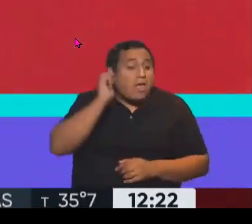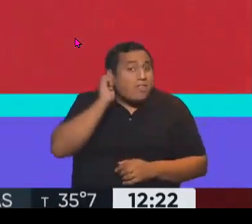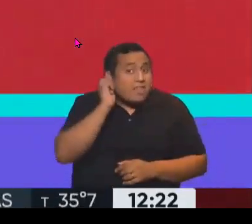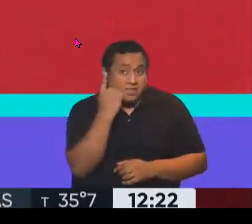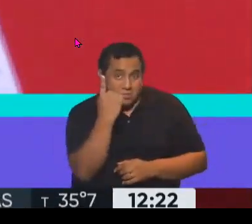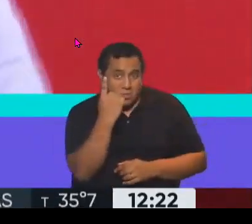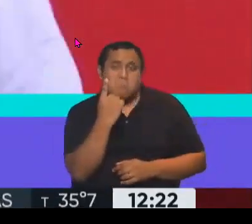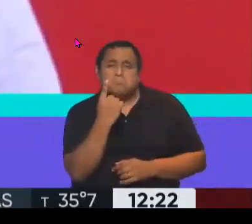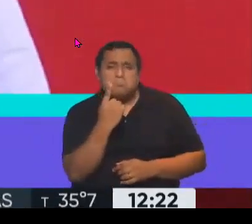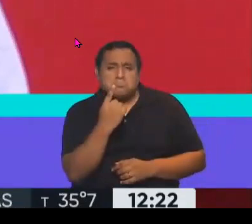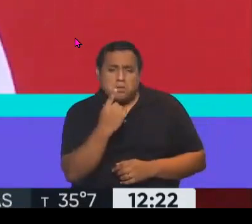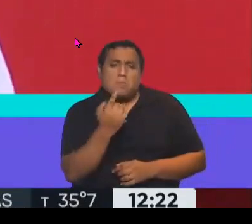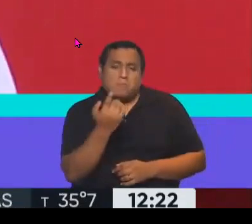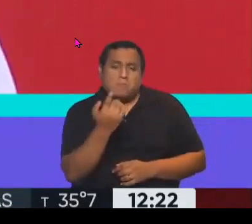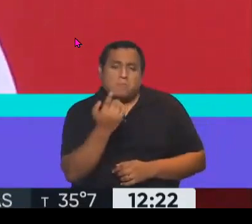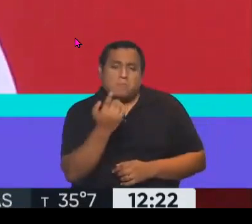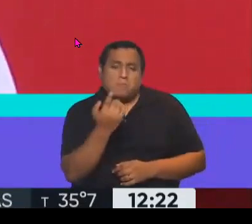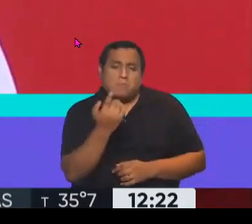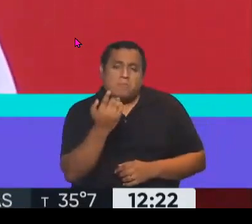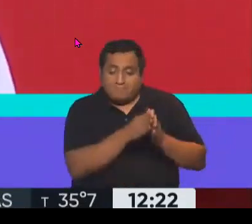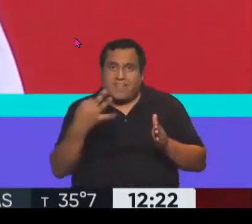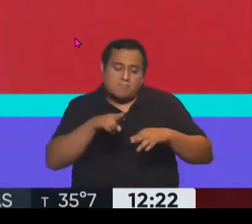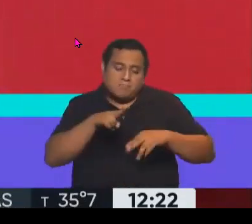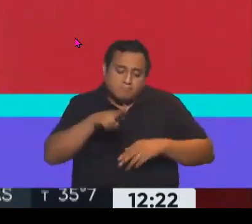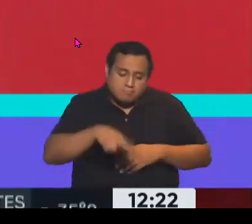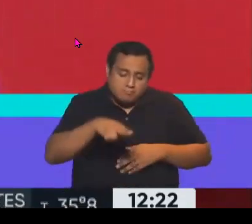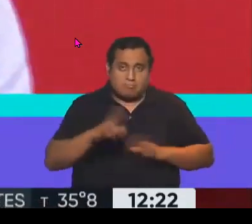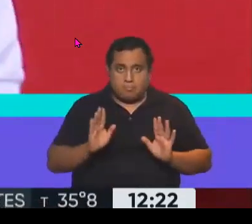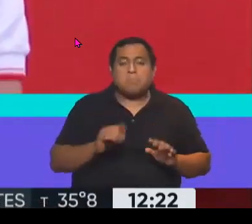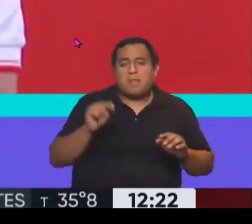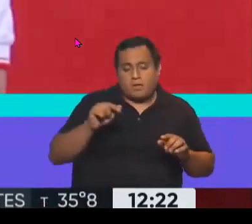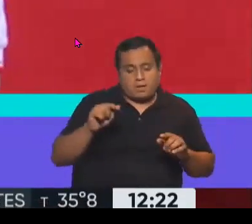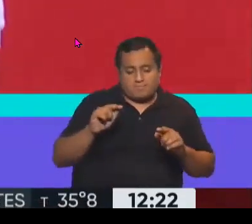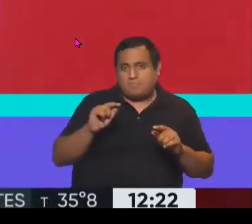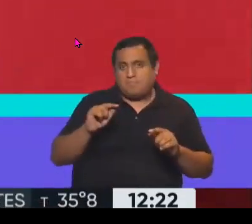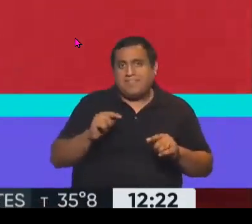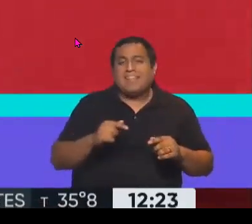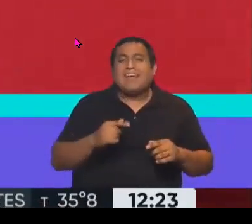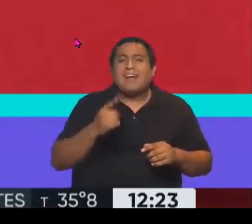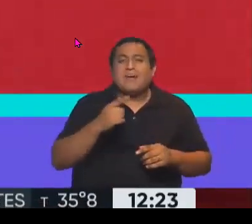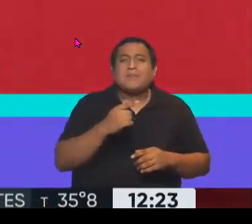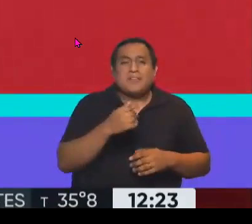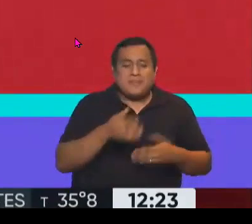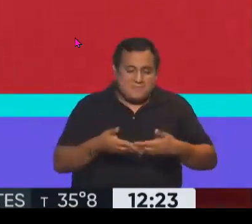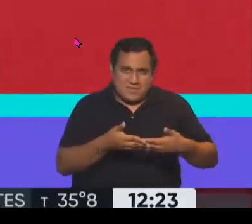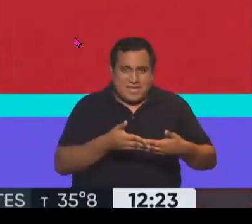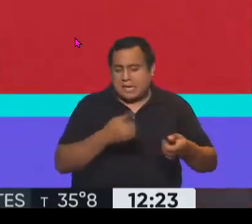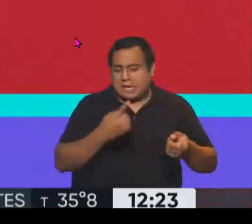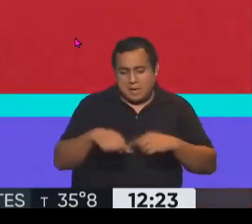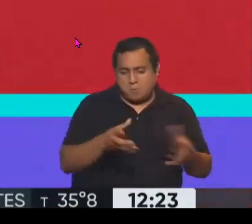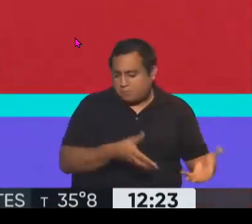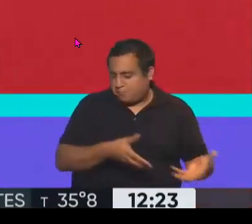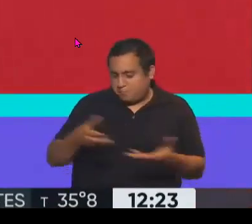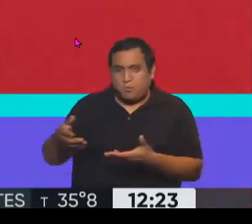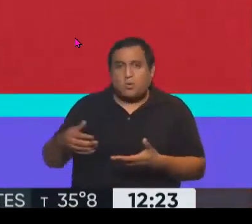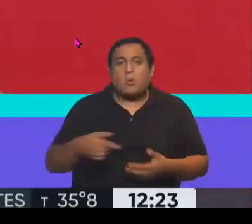por contextura se puede comprimir con 2 dedos. Vamos a intercambiar, Vero, ahora justamente el maniquí que oficia de bebé